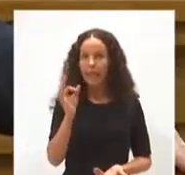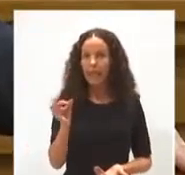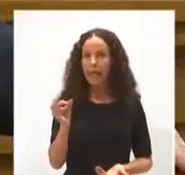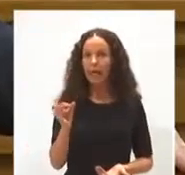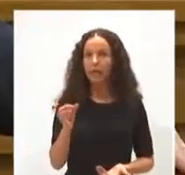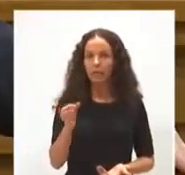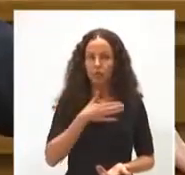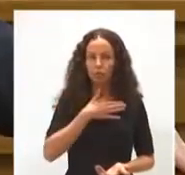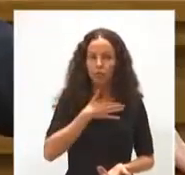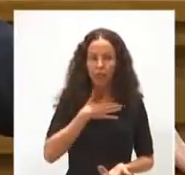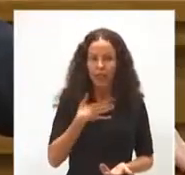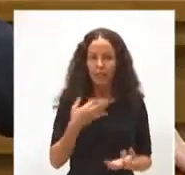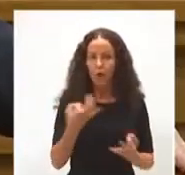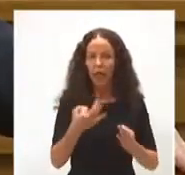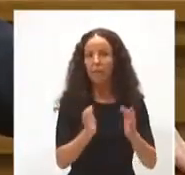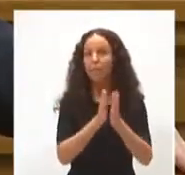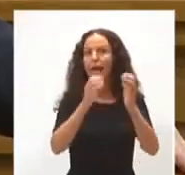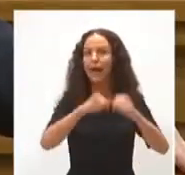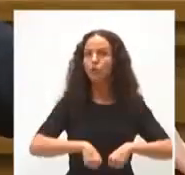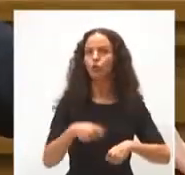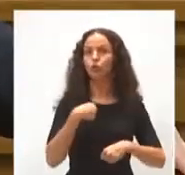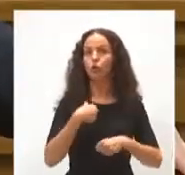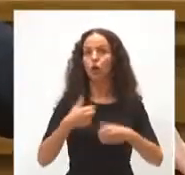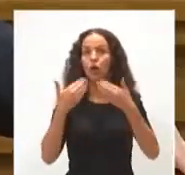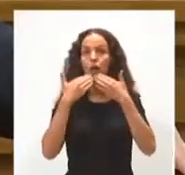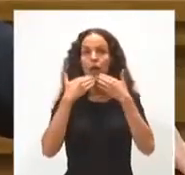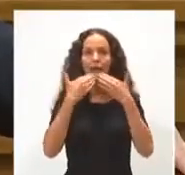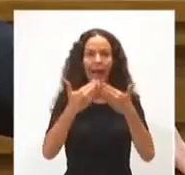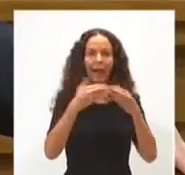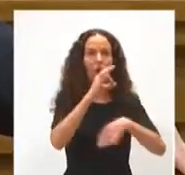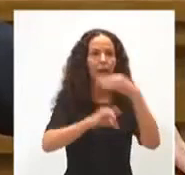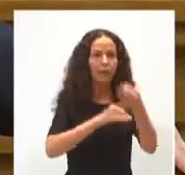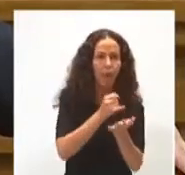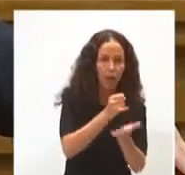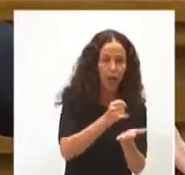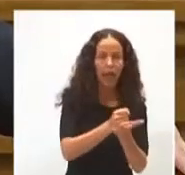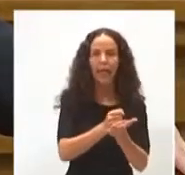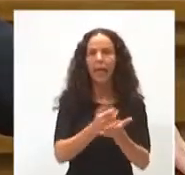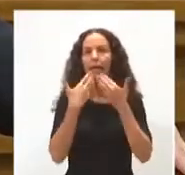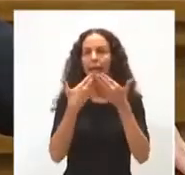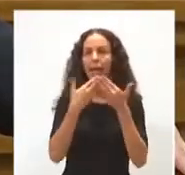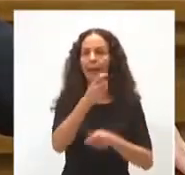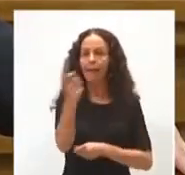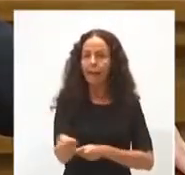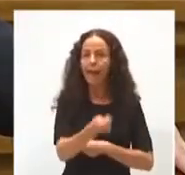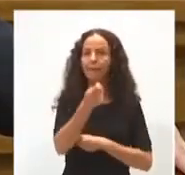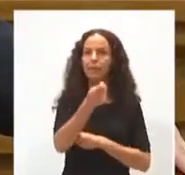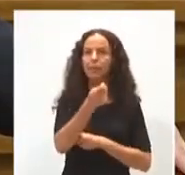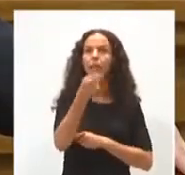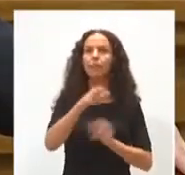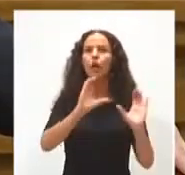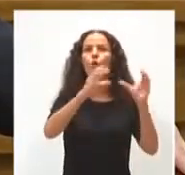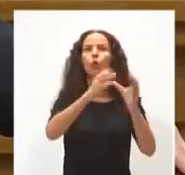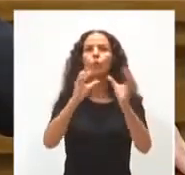el agua que queríamos el pacto se lo agradezco muchísimo las organizaciones agrarias a los regantes y ya desde luego los partidos